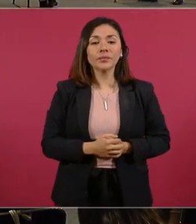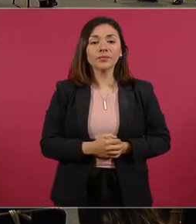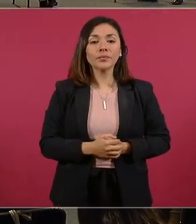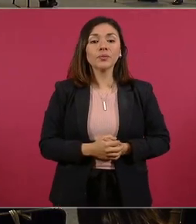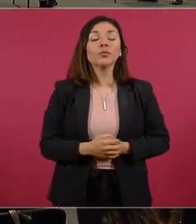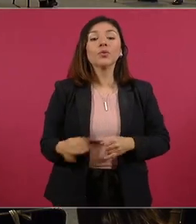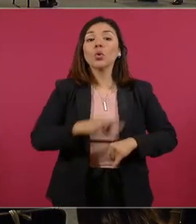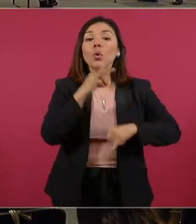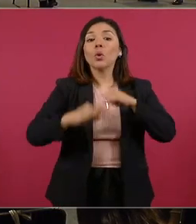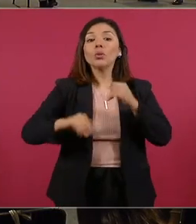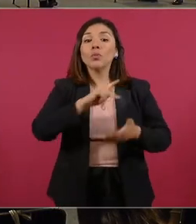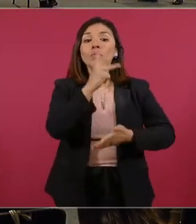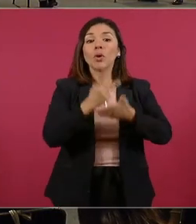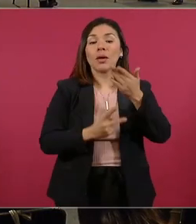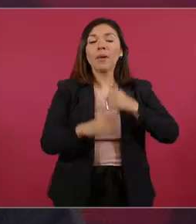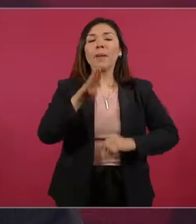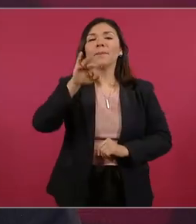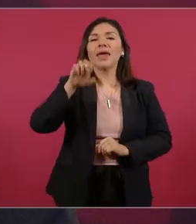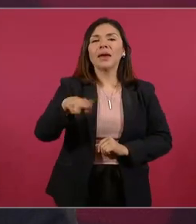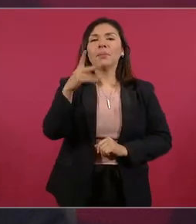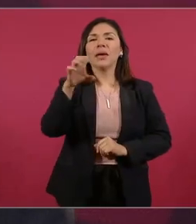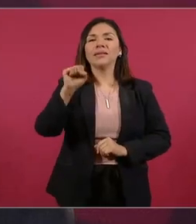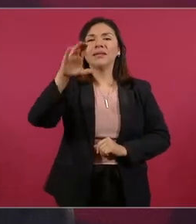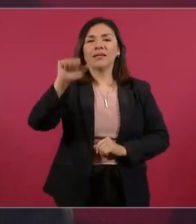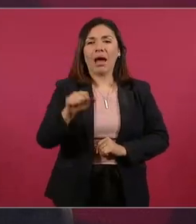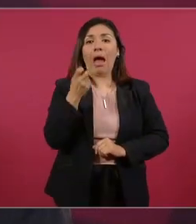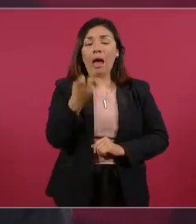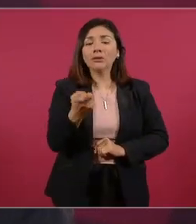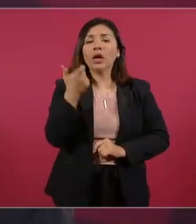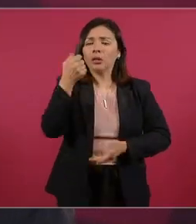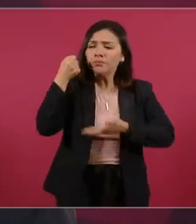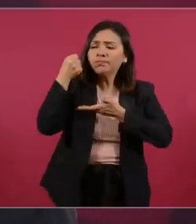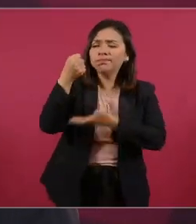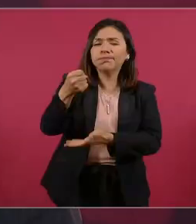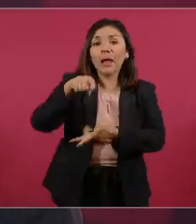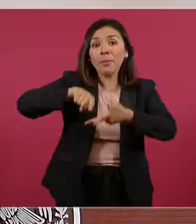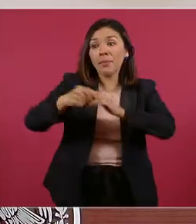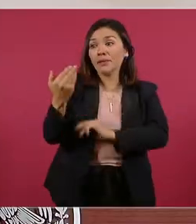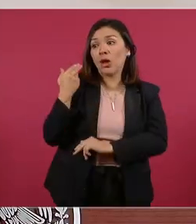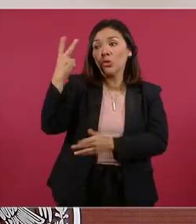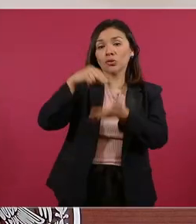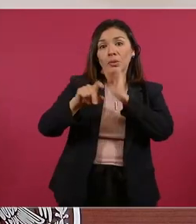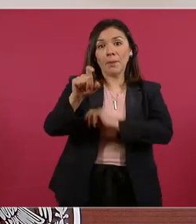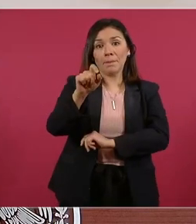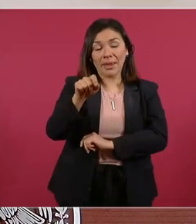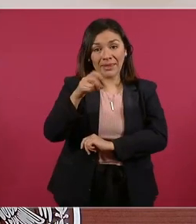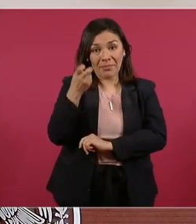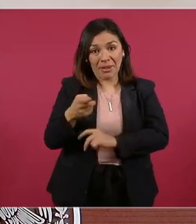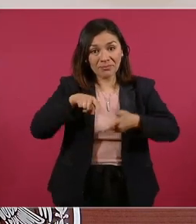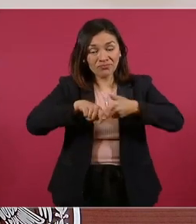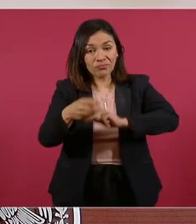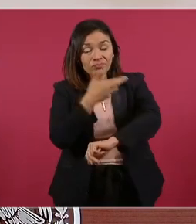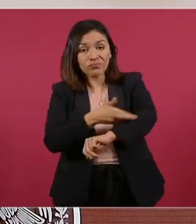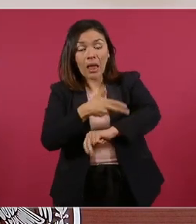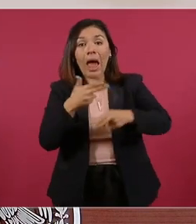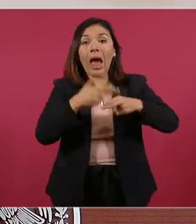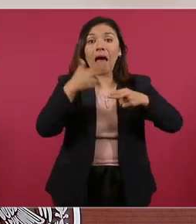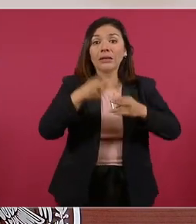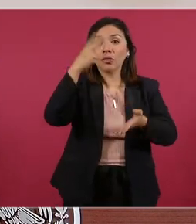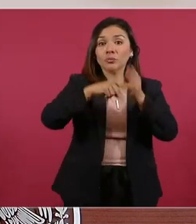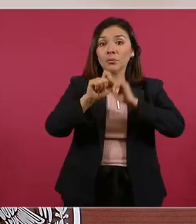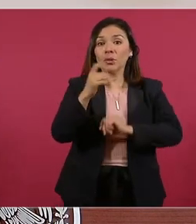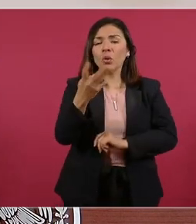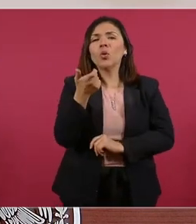Y finalmente el programa de Bien Pesca, que suma una inversión desde el año 2020, que inicia este programa al 24, de